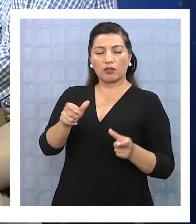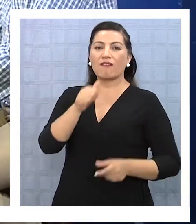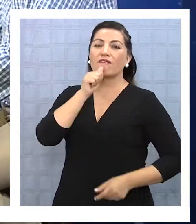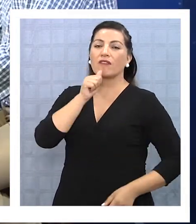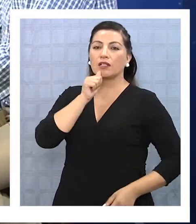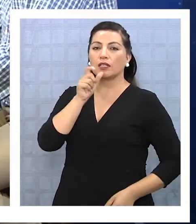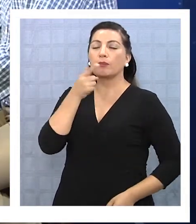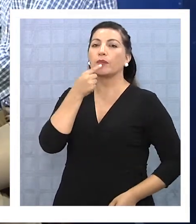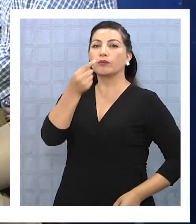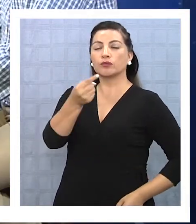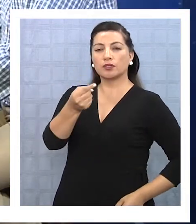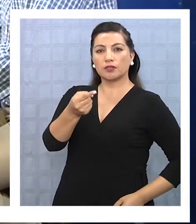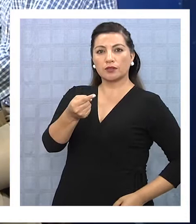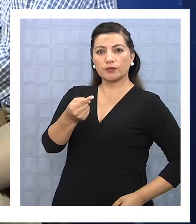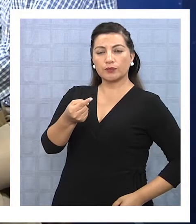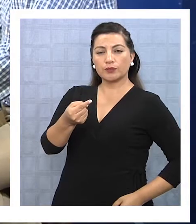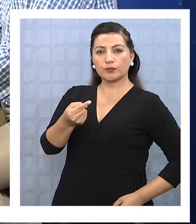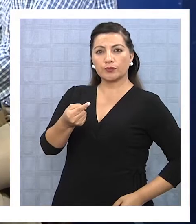nada respecto de